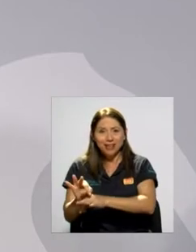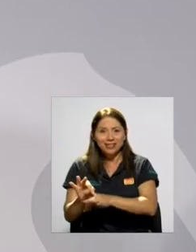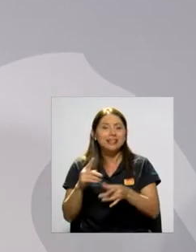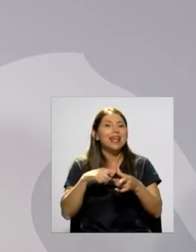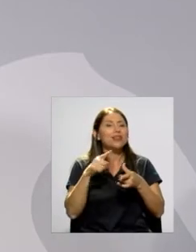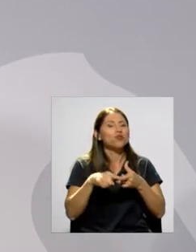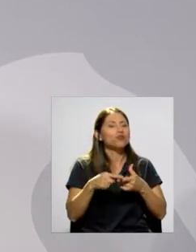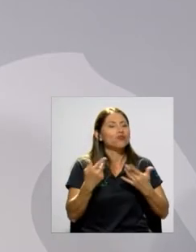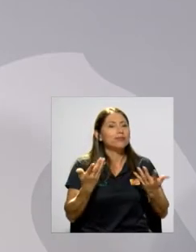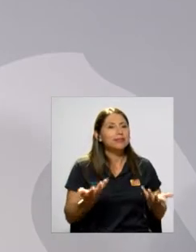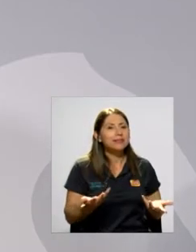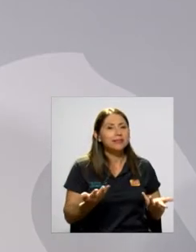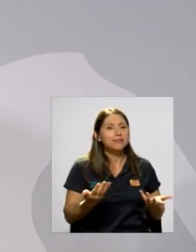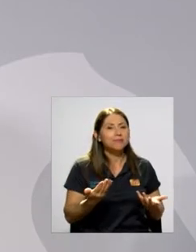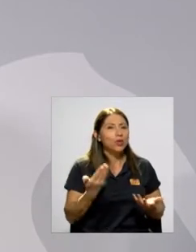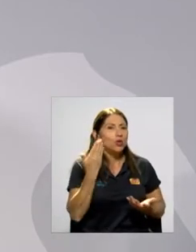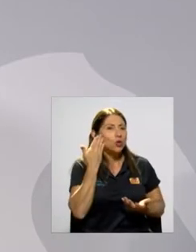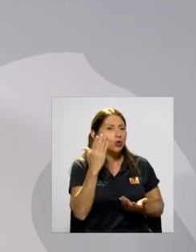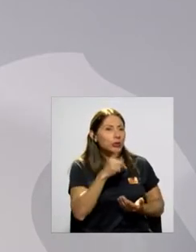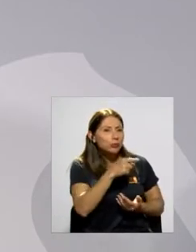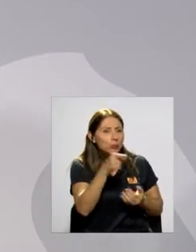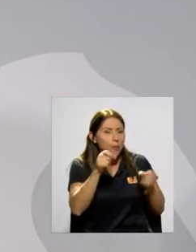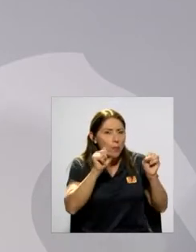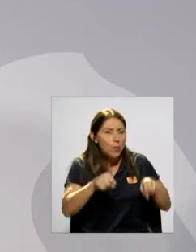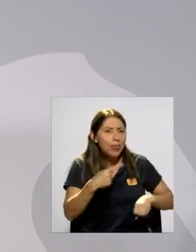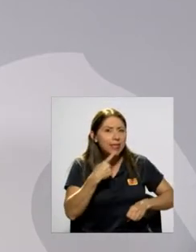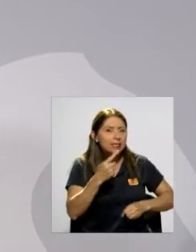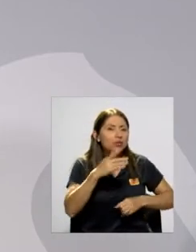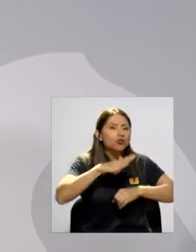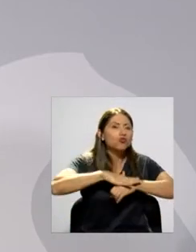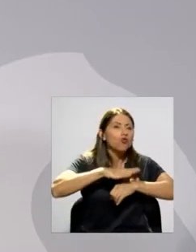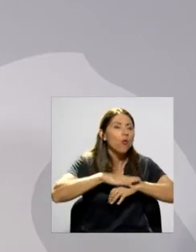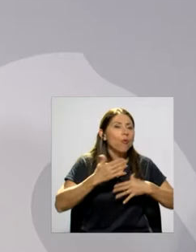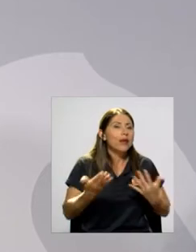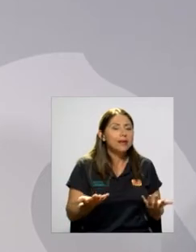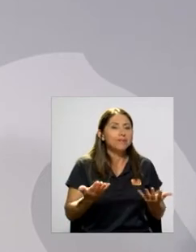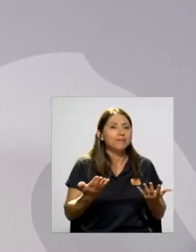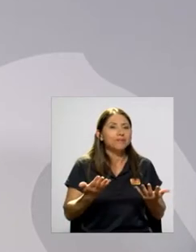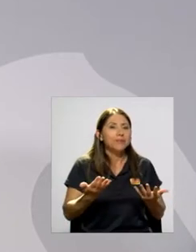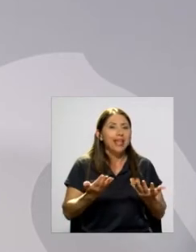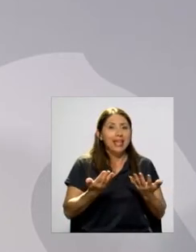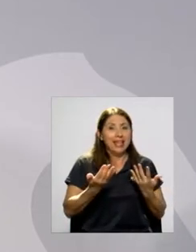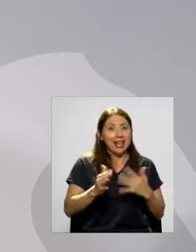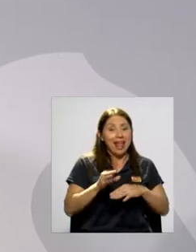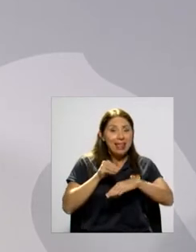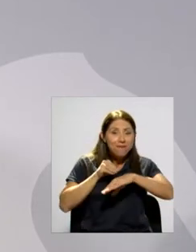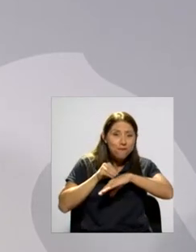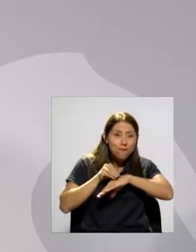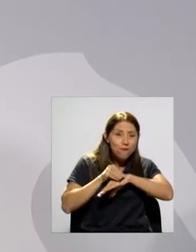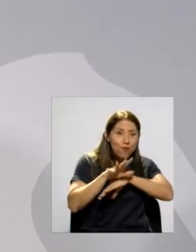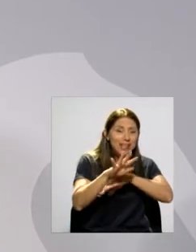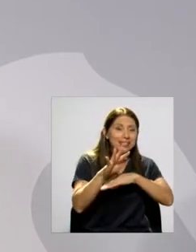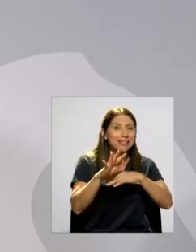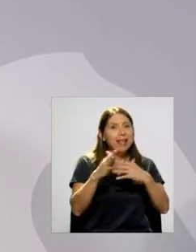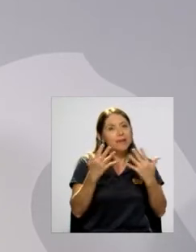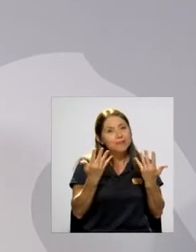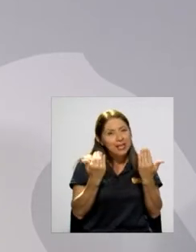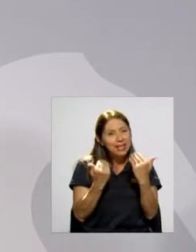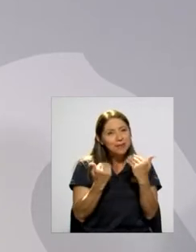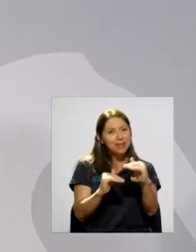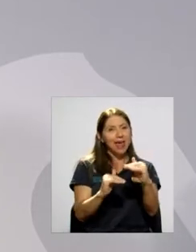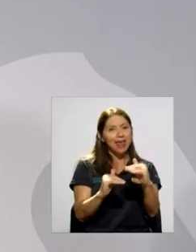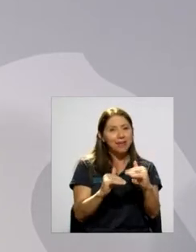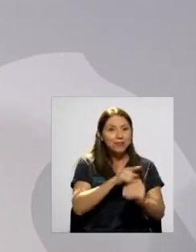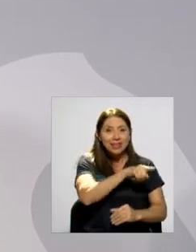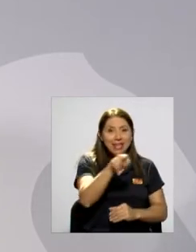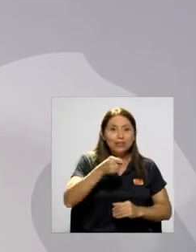Margarita, ¿qué nos podrías decir sobre la influencia que están teniendo, aunque limitada, estas voces, estos